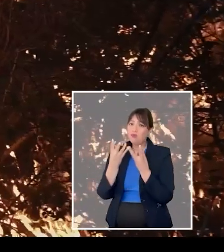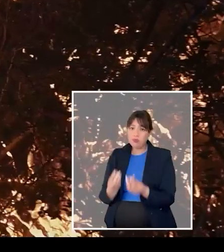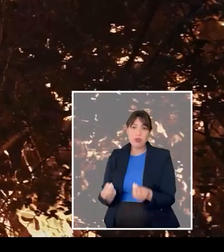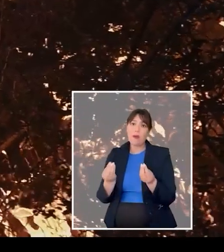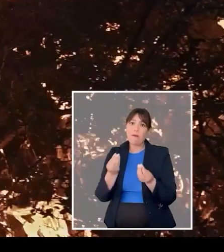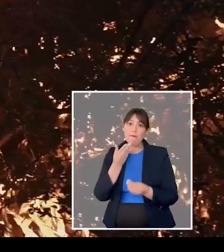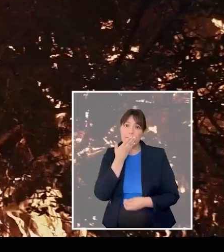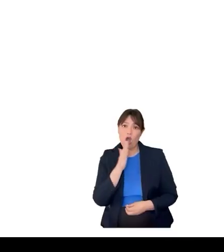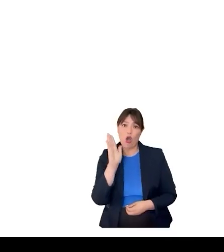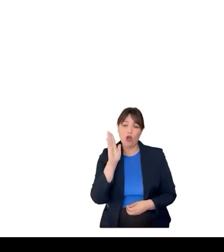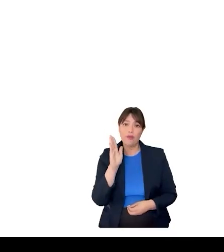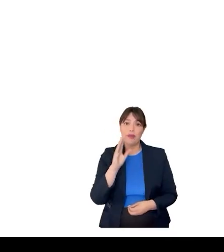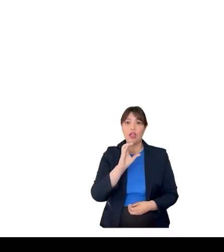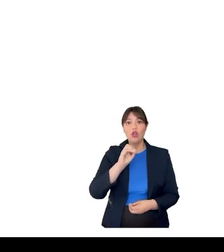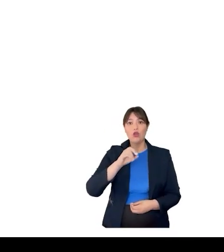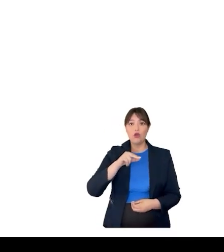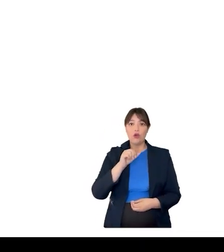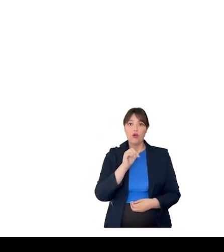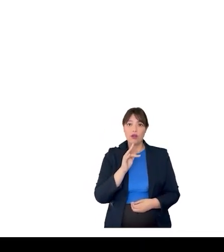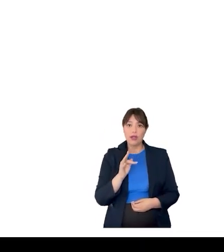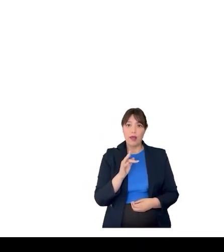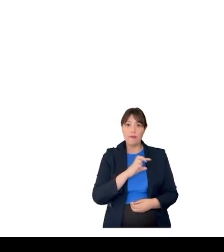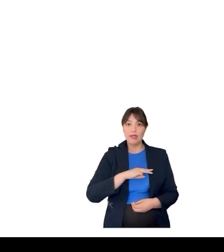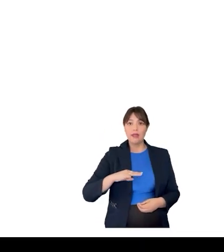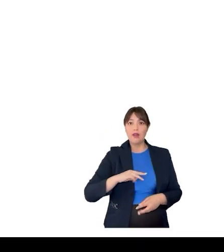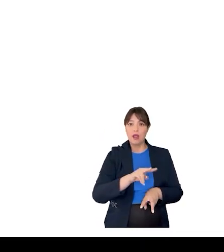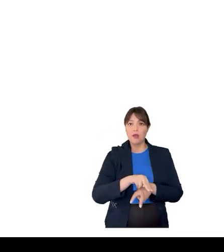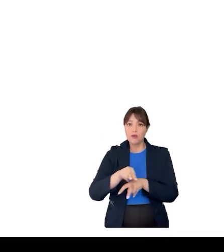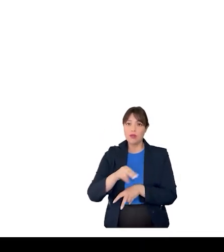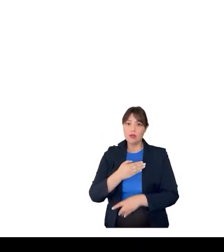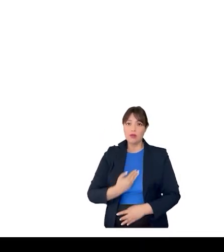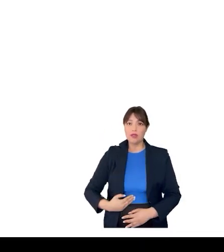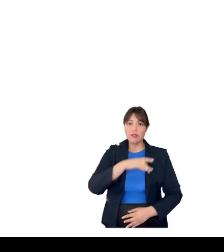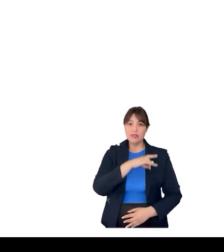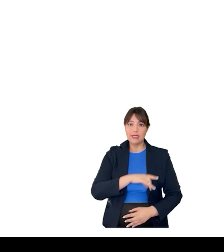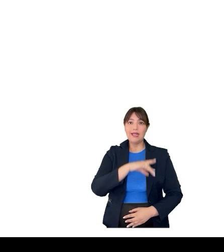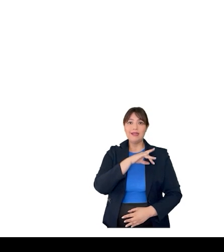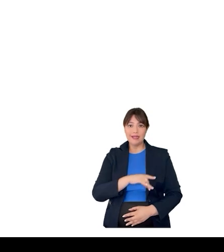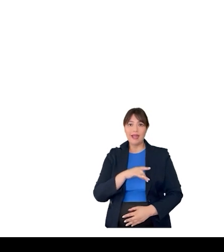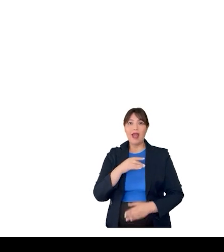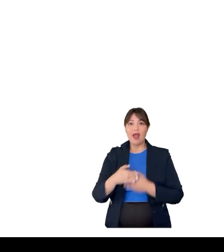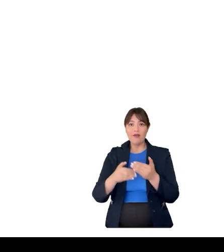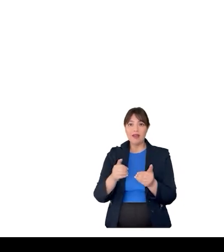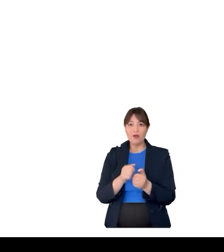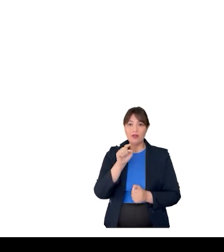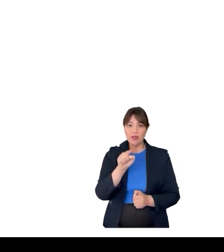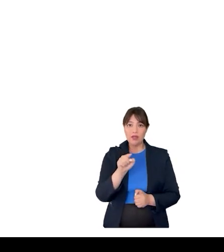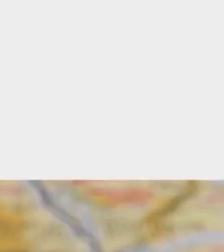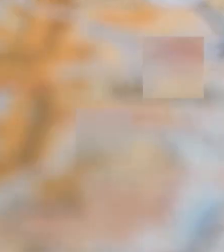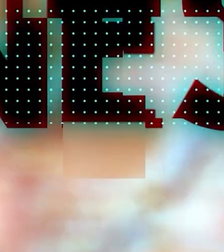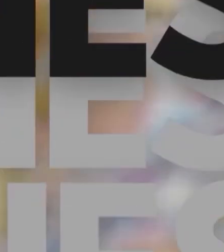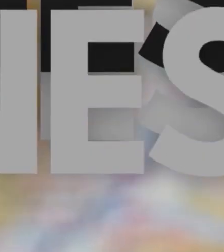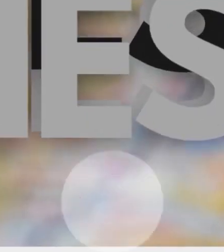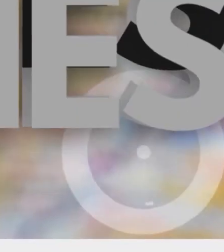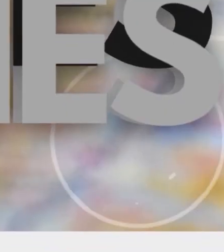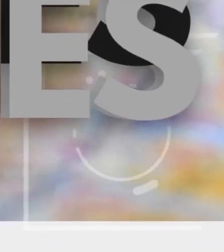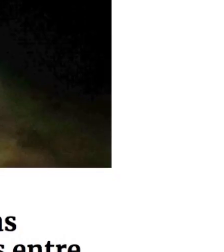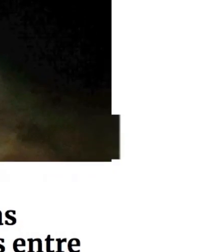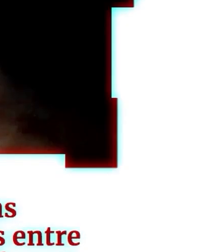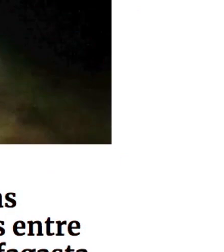fácil que combatirlo. CONAF, Ministerio de Agricultura, Gobierno de Chile. Chile avanza contigo.